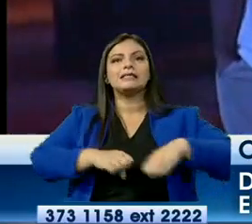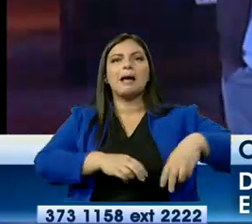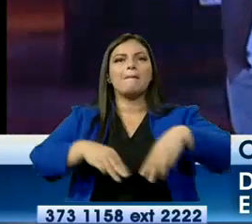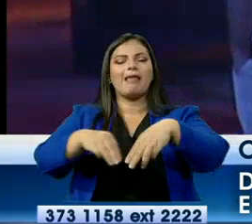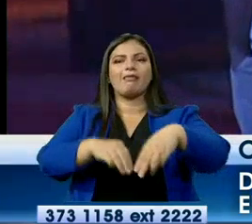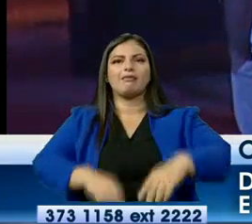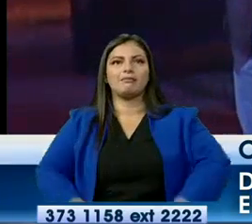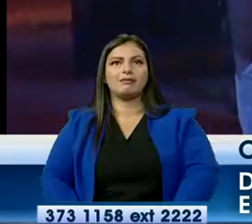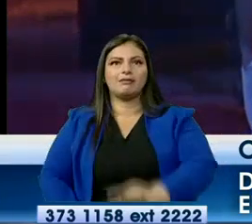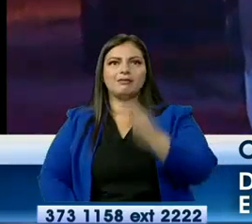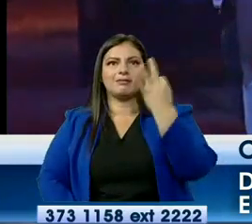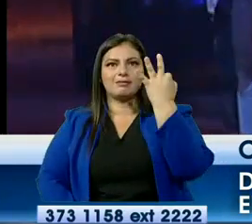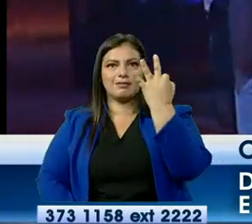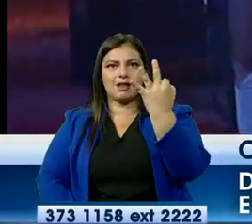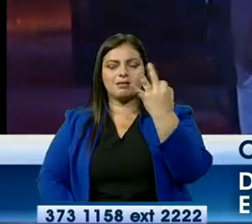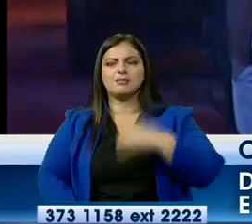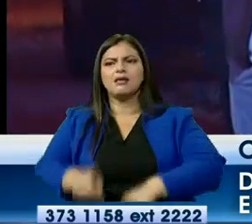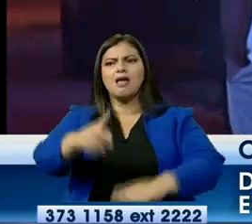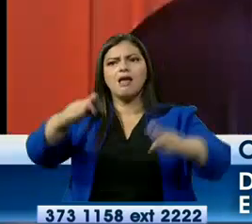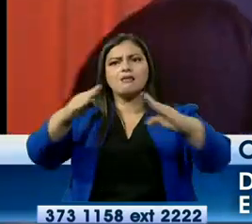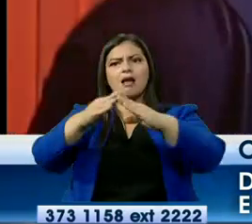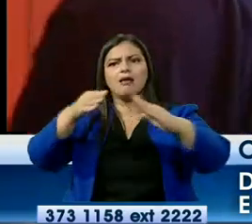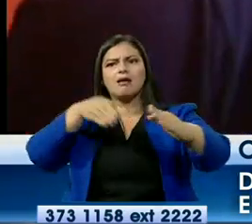avanzado estado de descomposición.